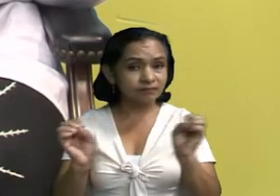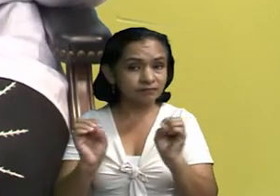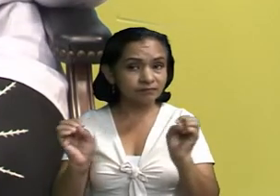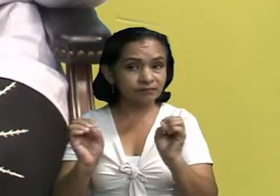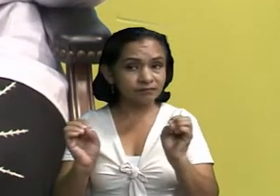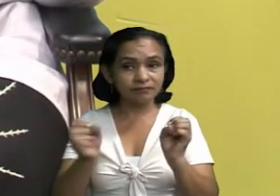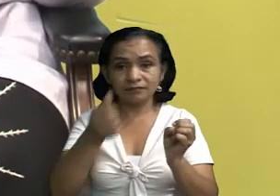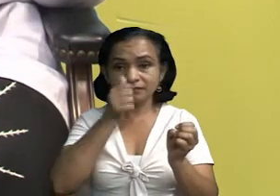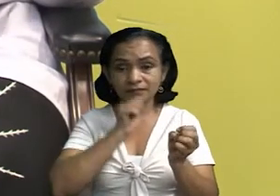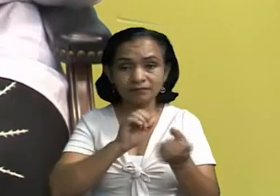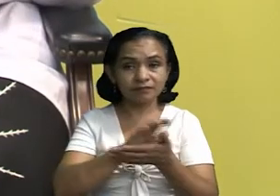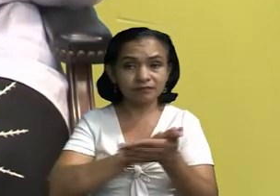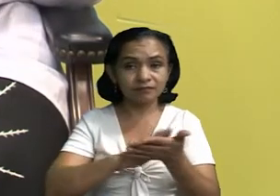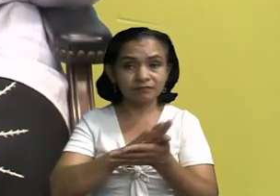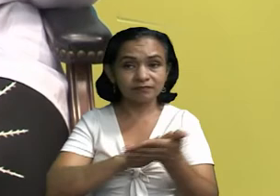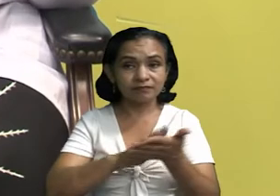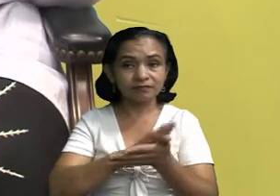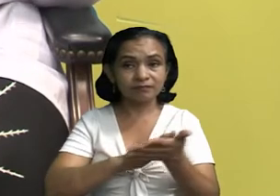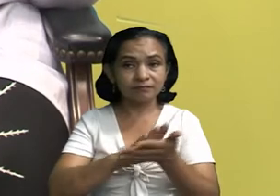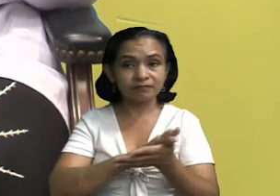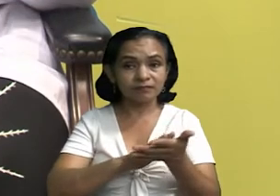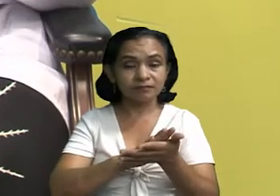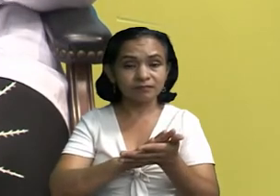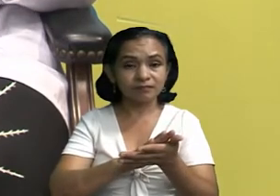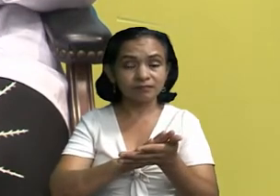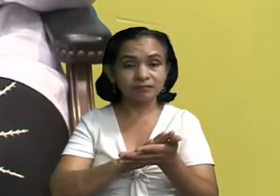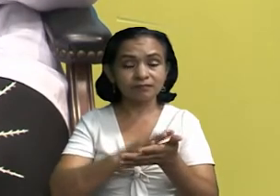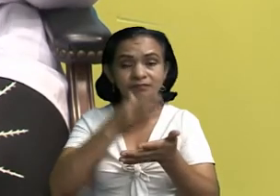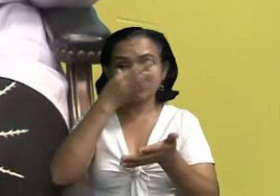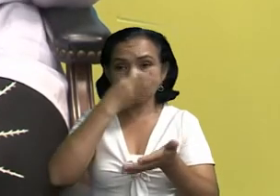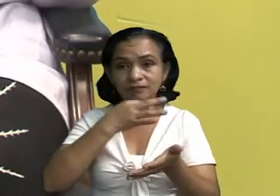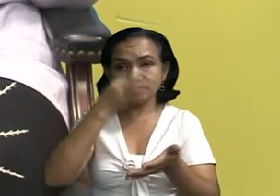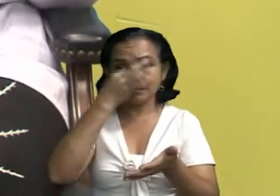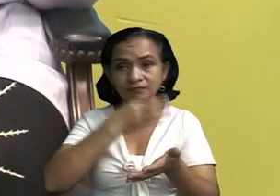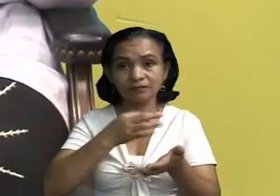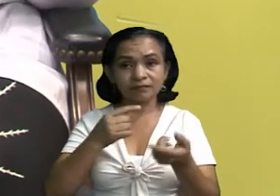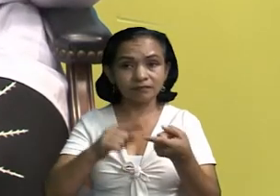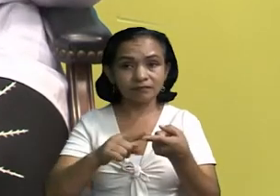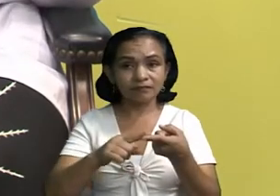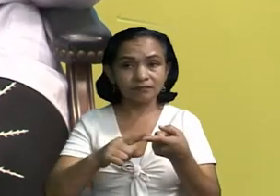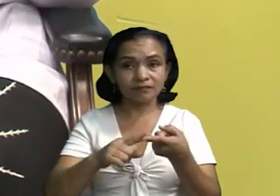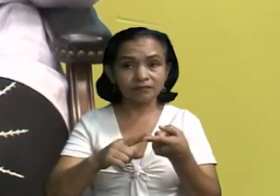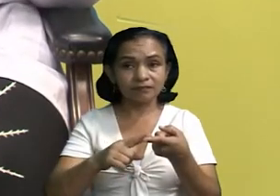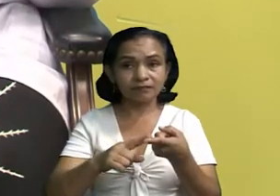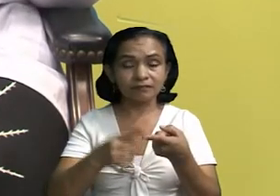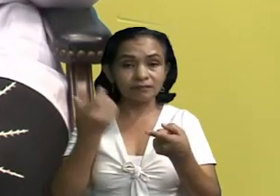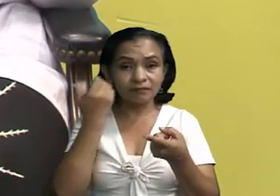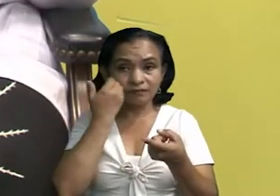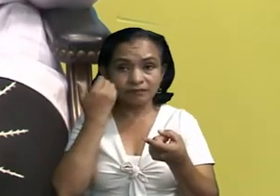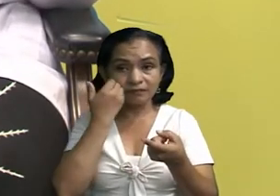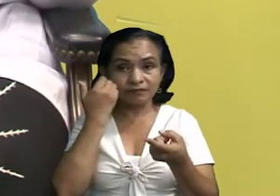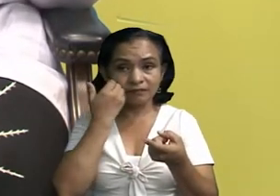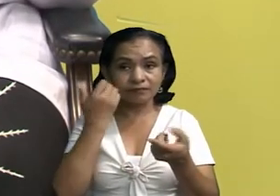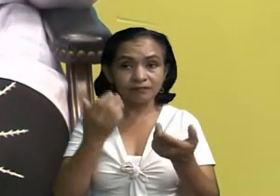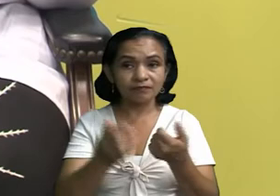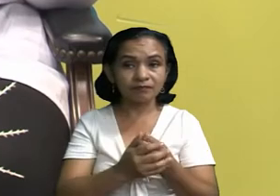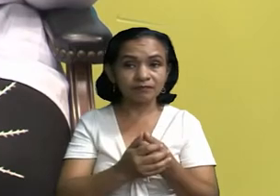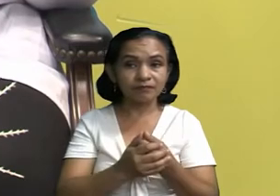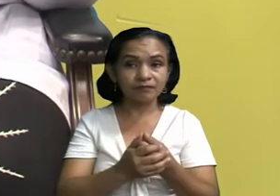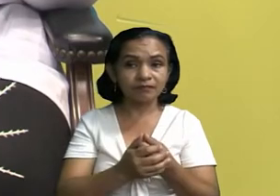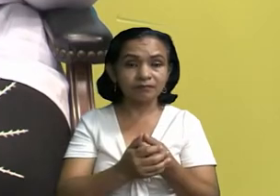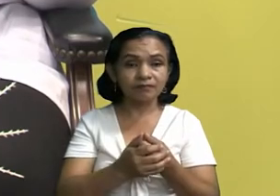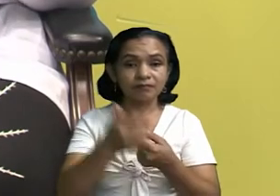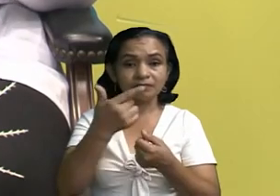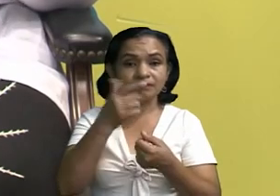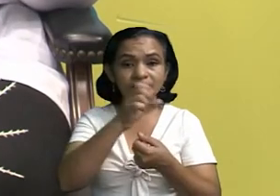disposición agua ni jabón, tenemos que caminar cuando andemos con gripe o cuando andemos con alguna infección, alcohol